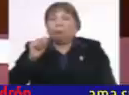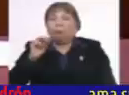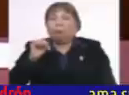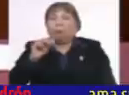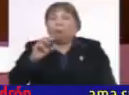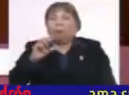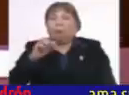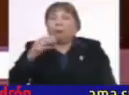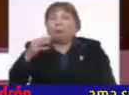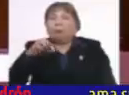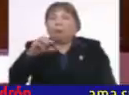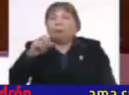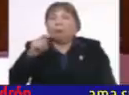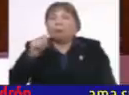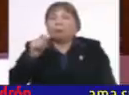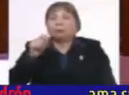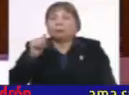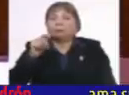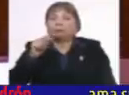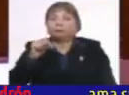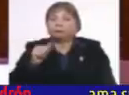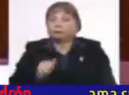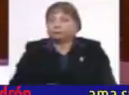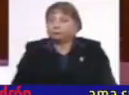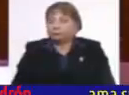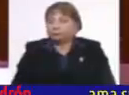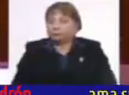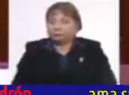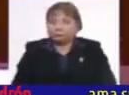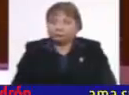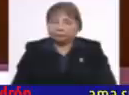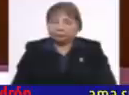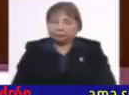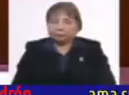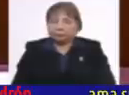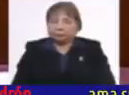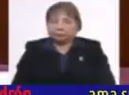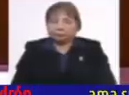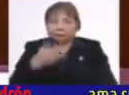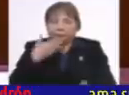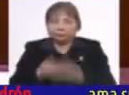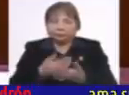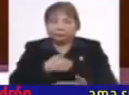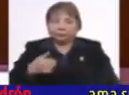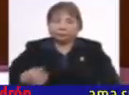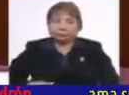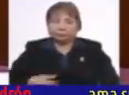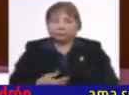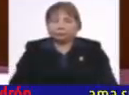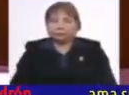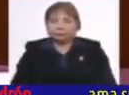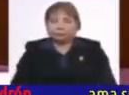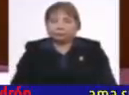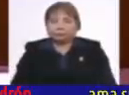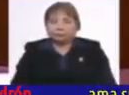congresista portal latino ávalos congresista moyano gracias presidente el saludo